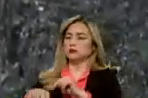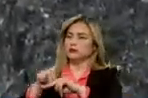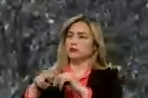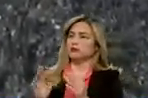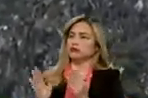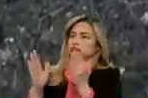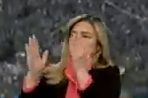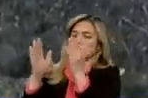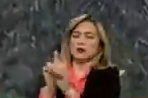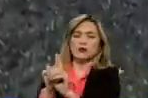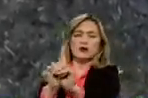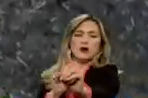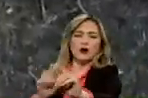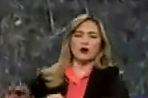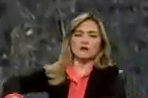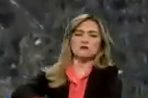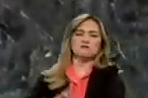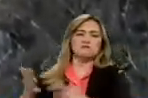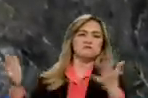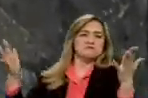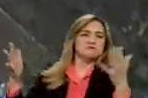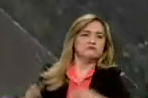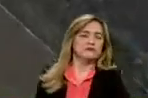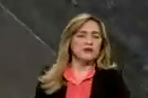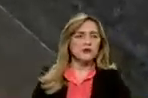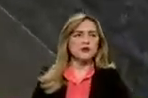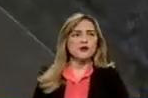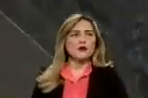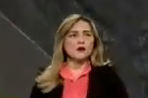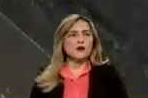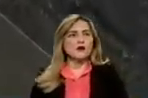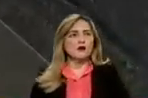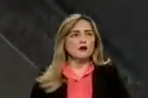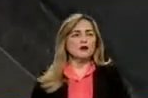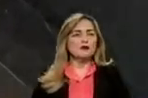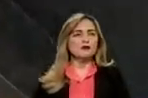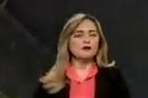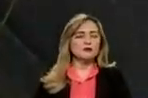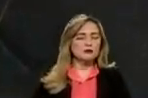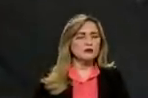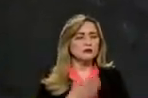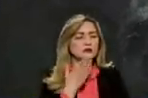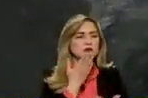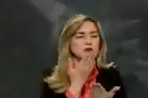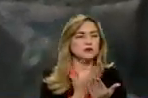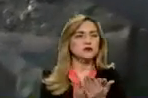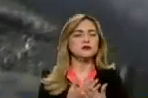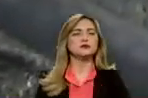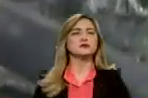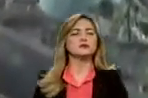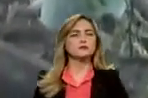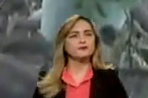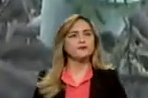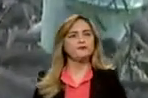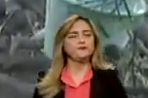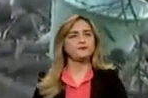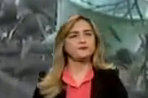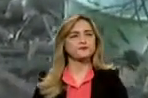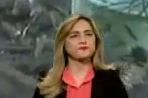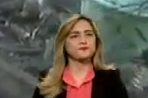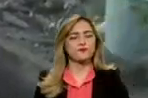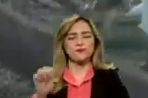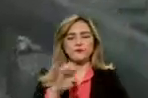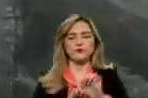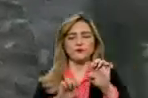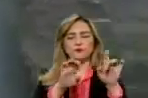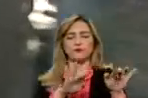no guarda la distancia que debería darse por ser una quebrada. Listo, muchísimas gracias. Según el primer balance